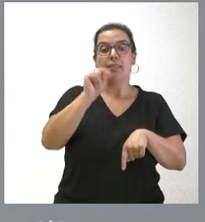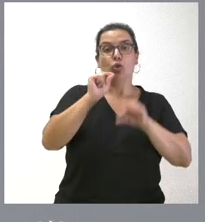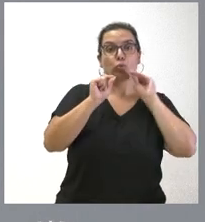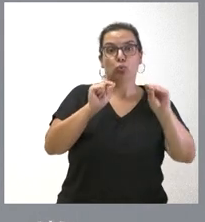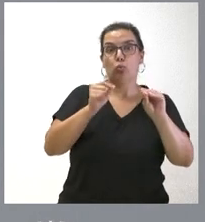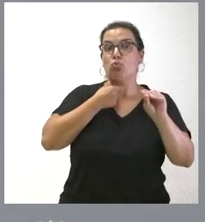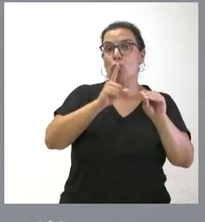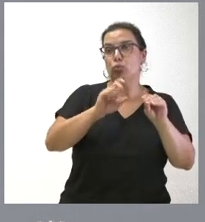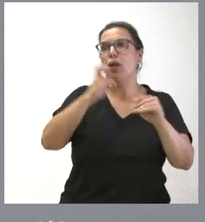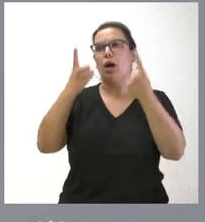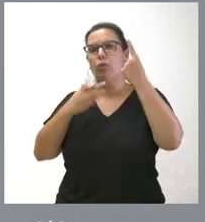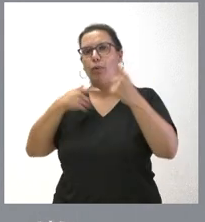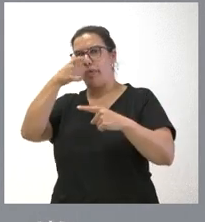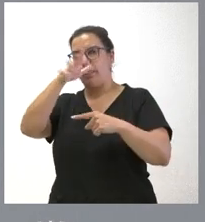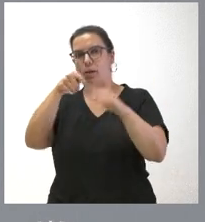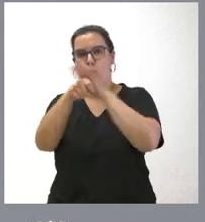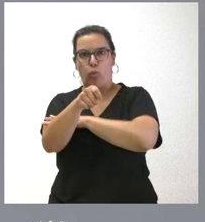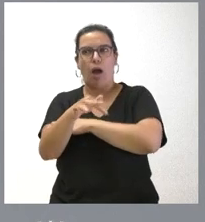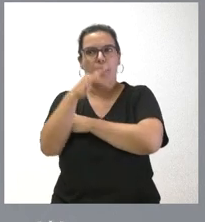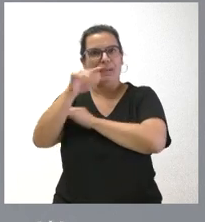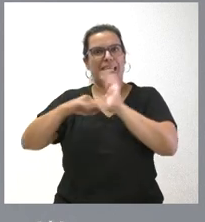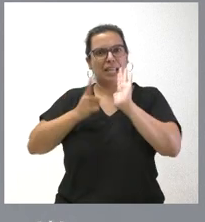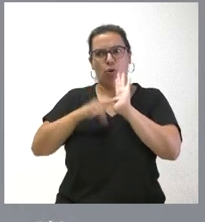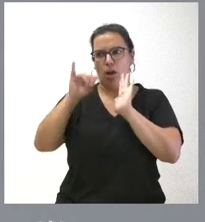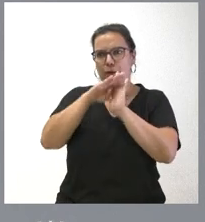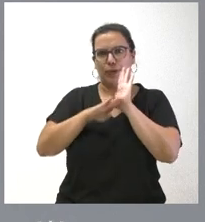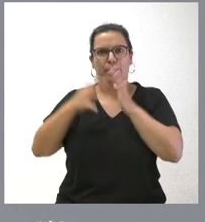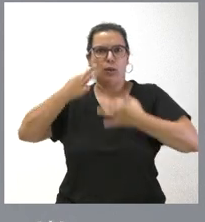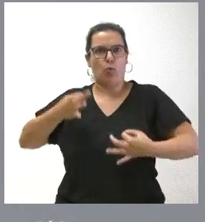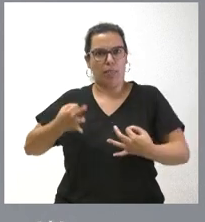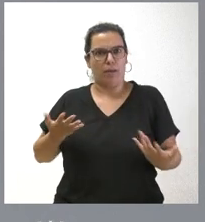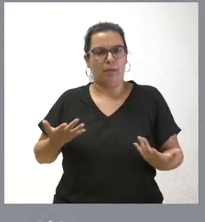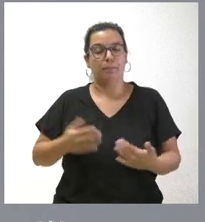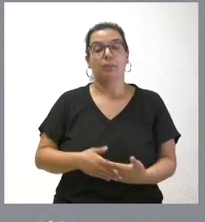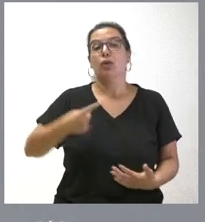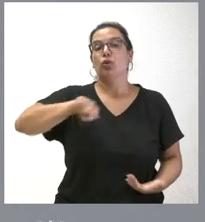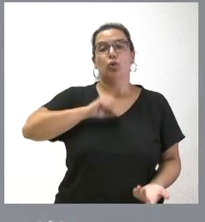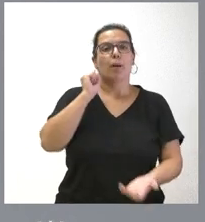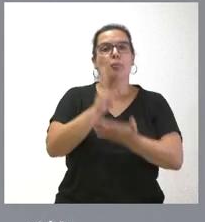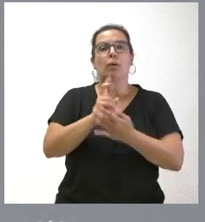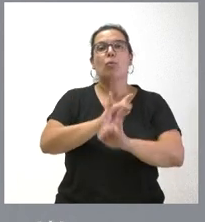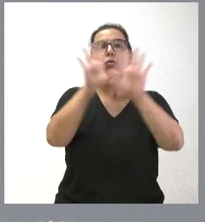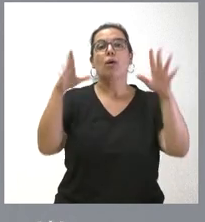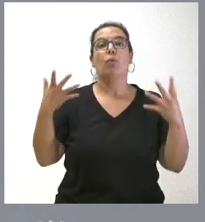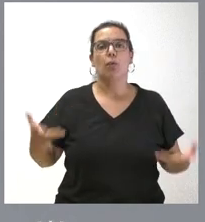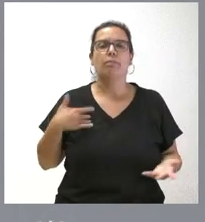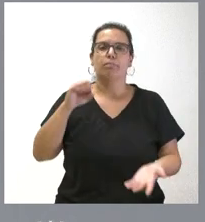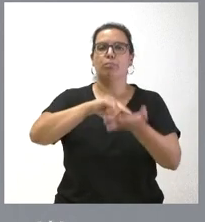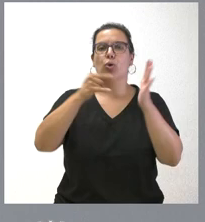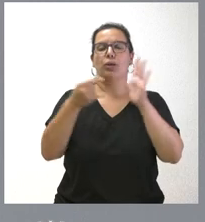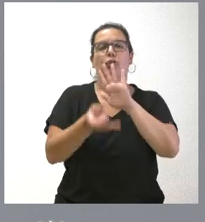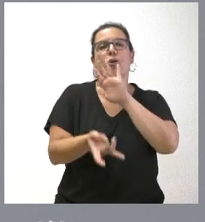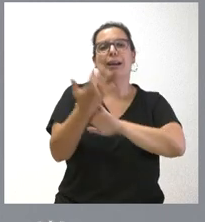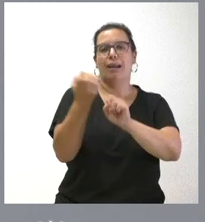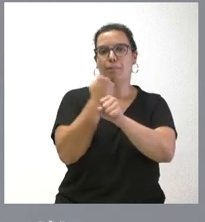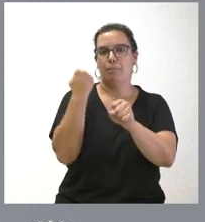legislación que además son muy garantistas como usted conoce nosotros lo que apostamos claramente es por proyectos que generen